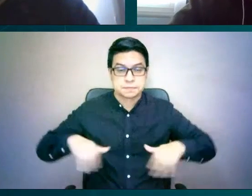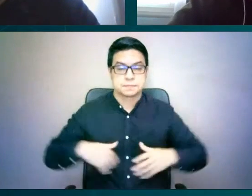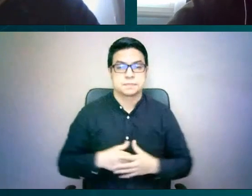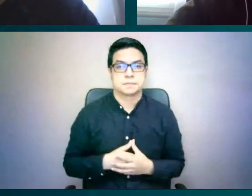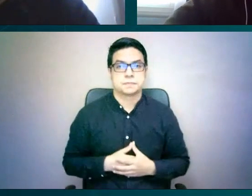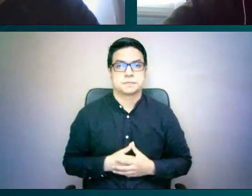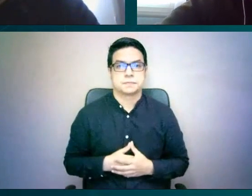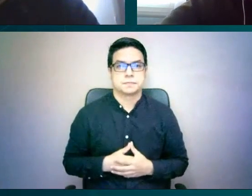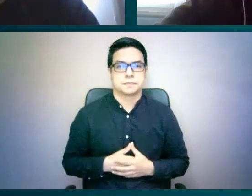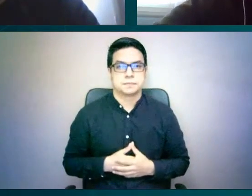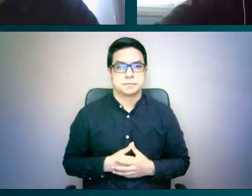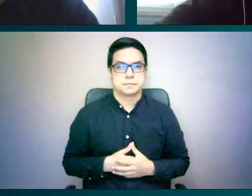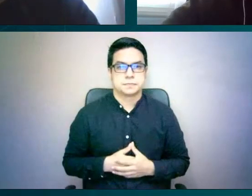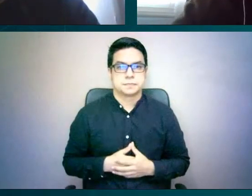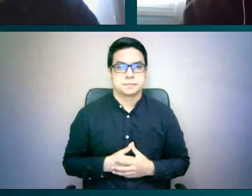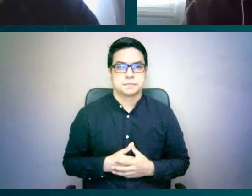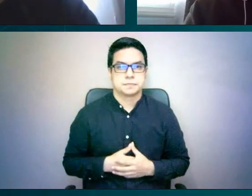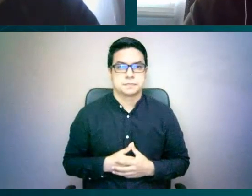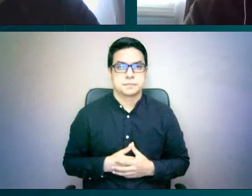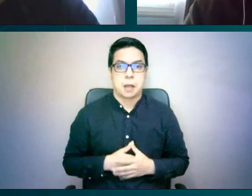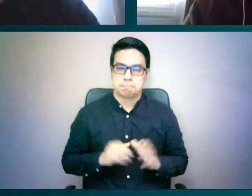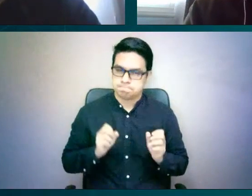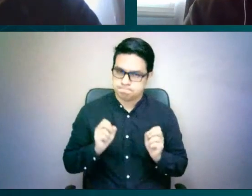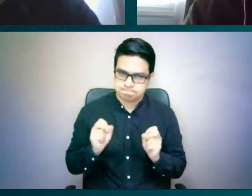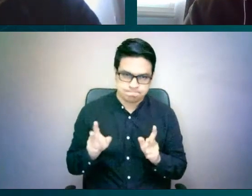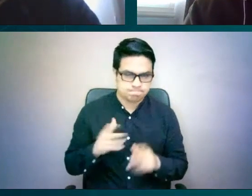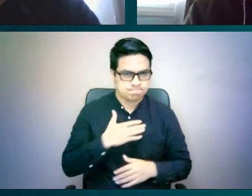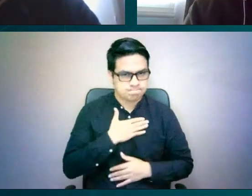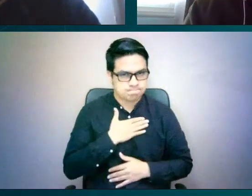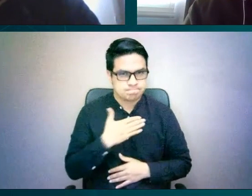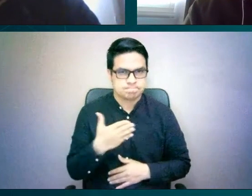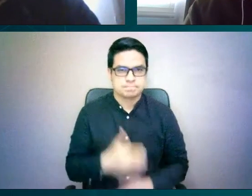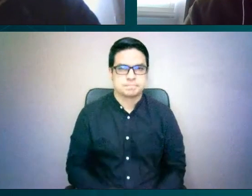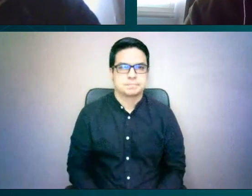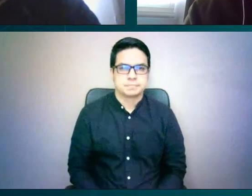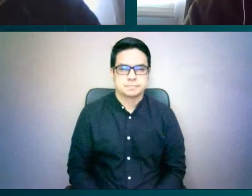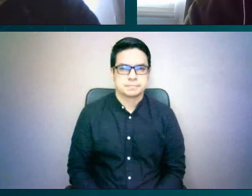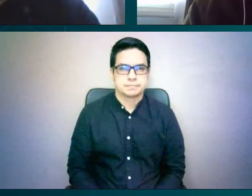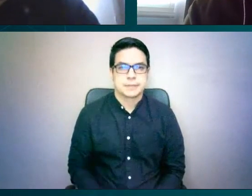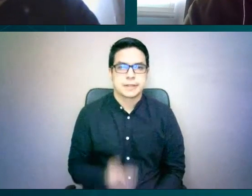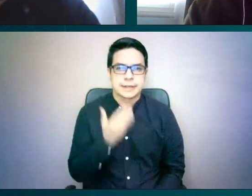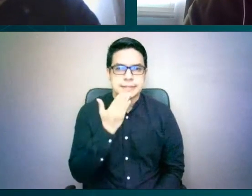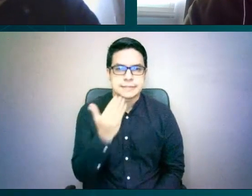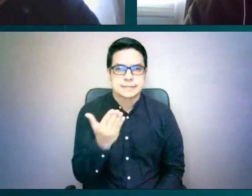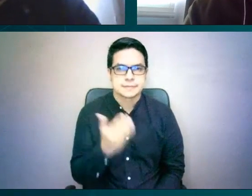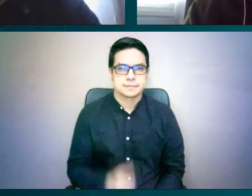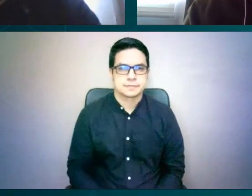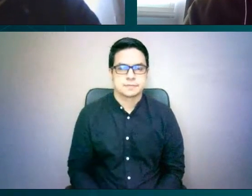terminada la sesión. Ah, listo, Andrés. Dale. Muchas gracias.